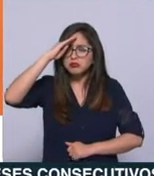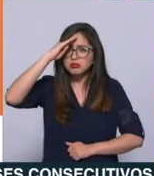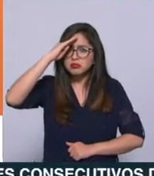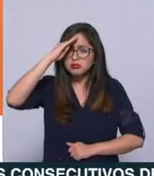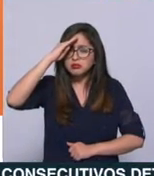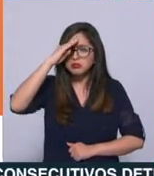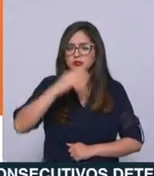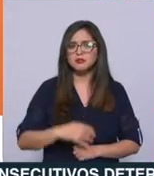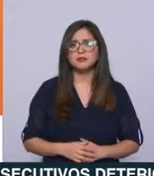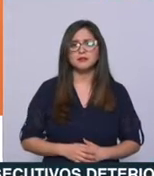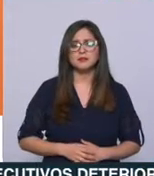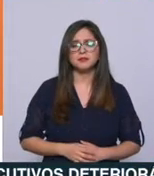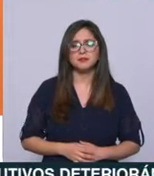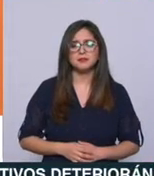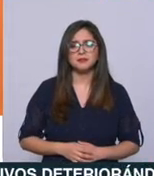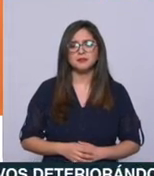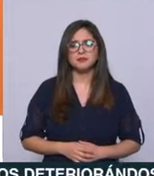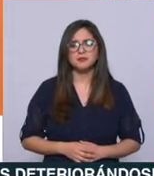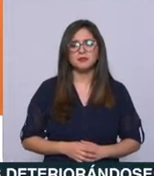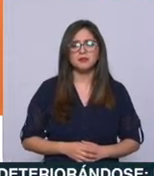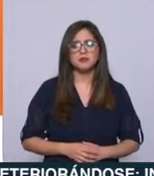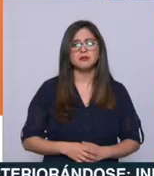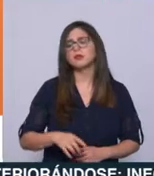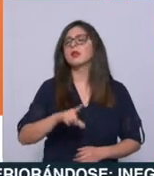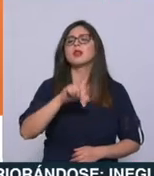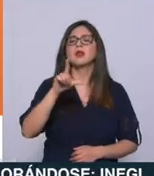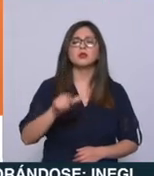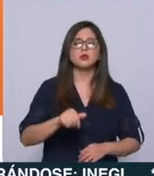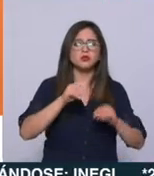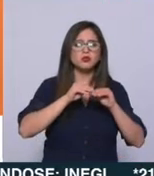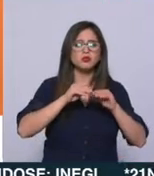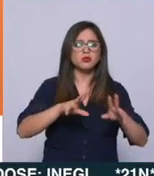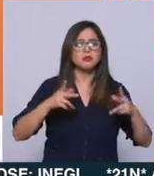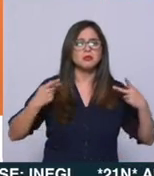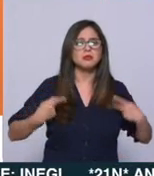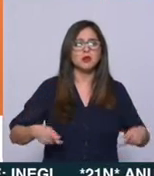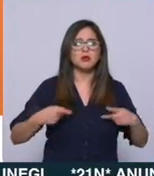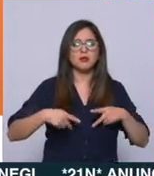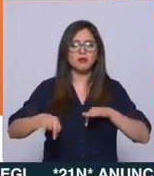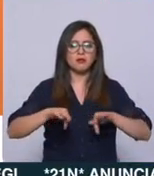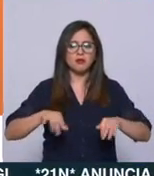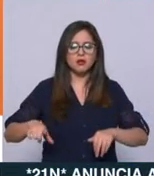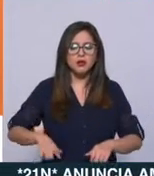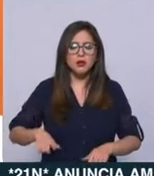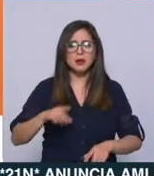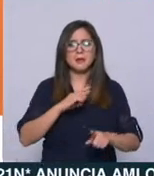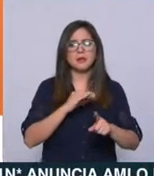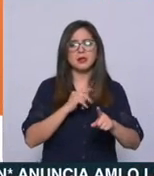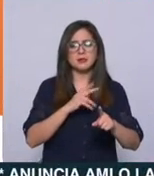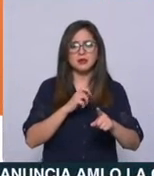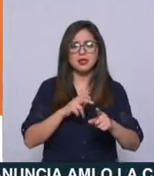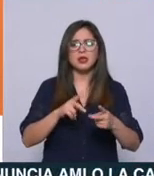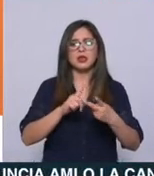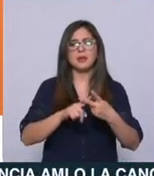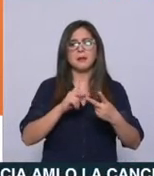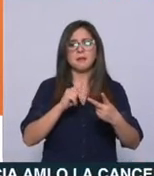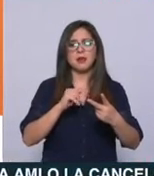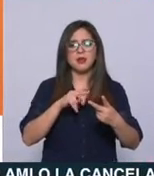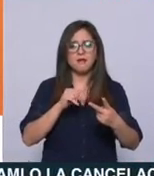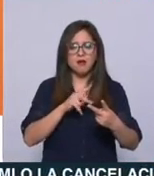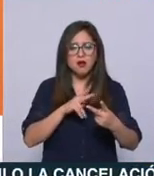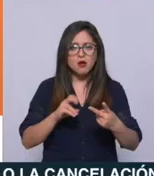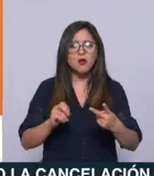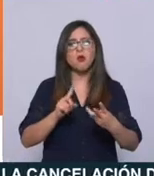propio estuvieron publicando los funcionarios de Estados Unidos, el vicepresidente Mike Pence, Pat Navarro,